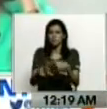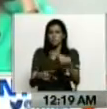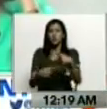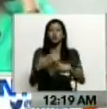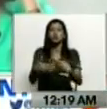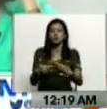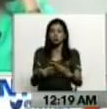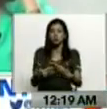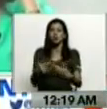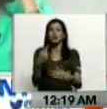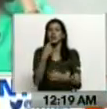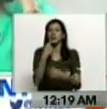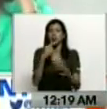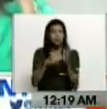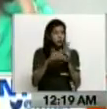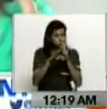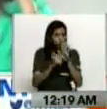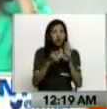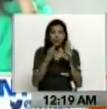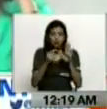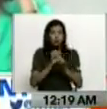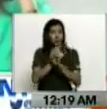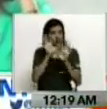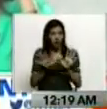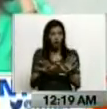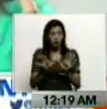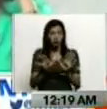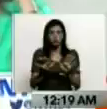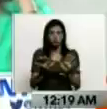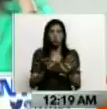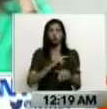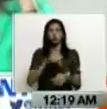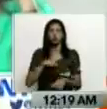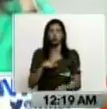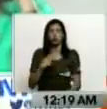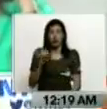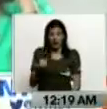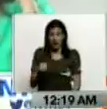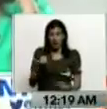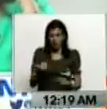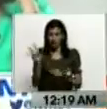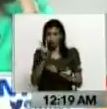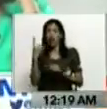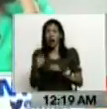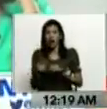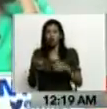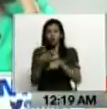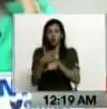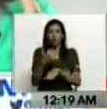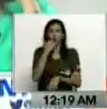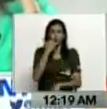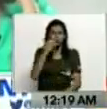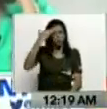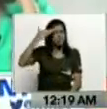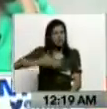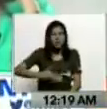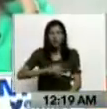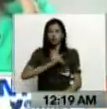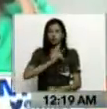momento este procedimiento está contemplado en la Constitución venezolana y nosotros estamos enfrentando una dictadura